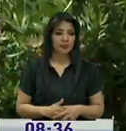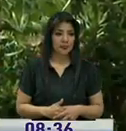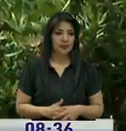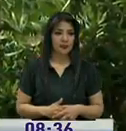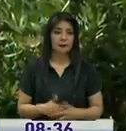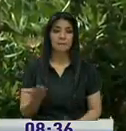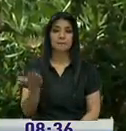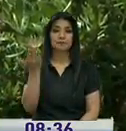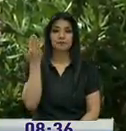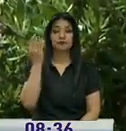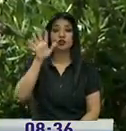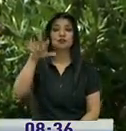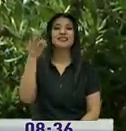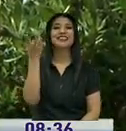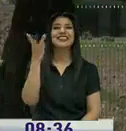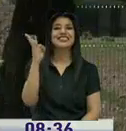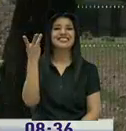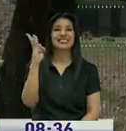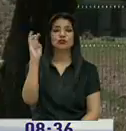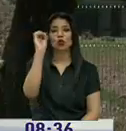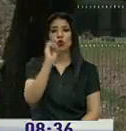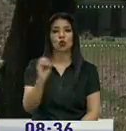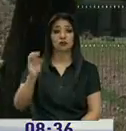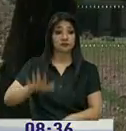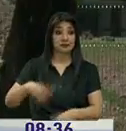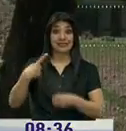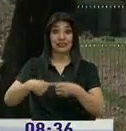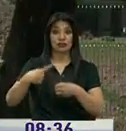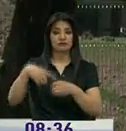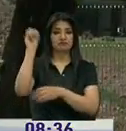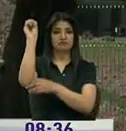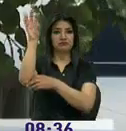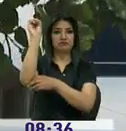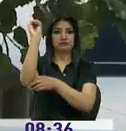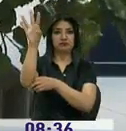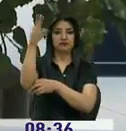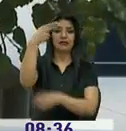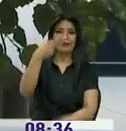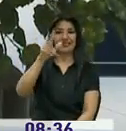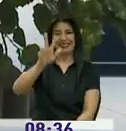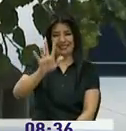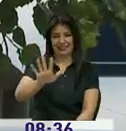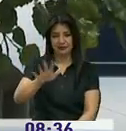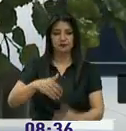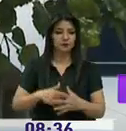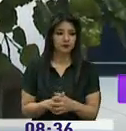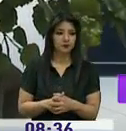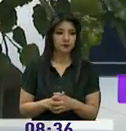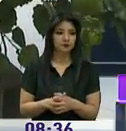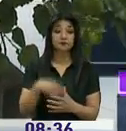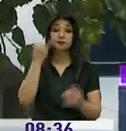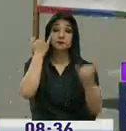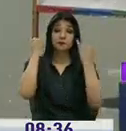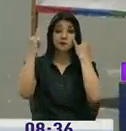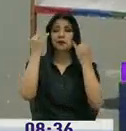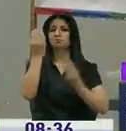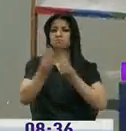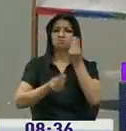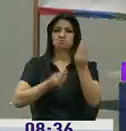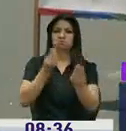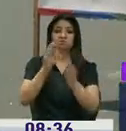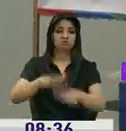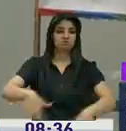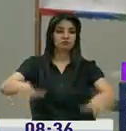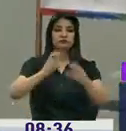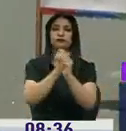octubre del 2016 se desarrolló en quito la conferencia hábitat 3 como parte de esta iniciativa el sector de la